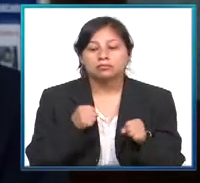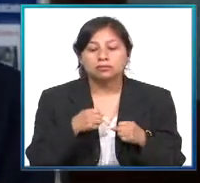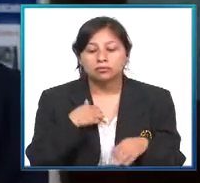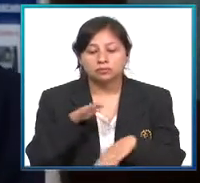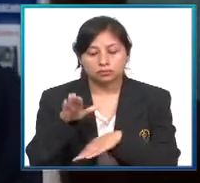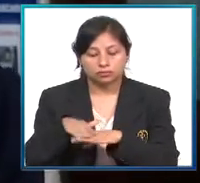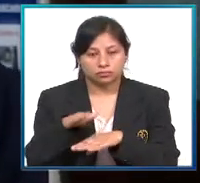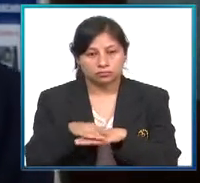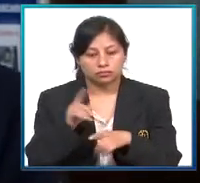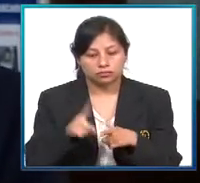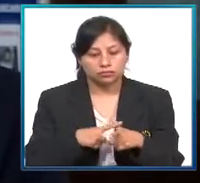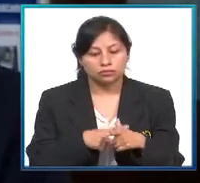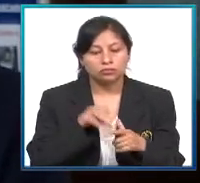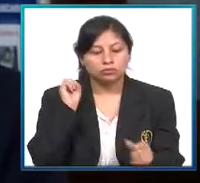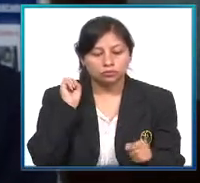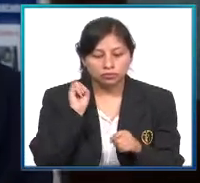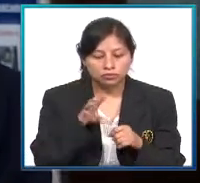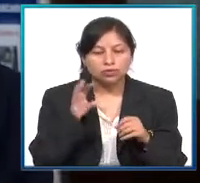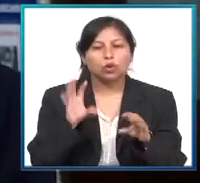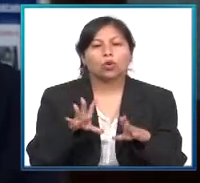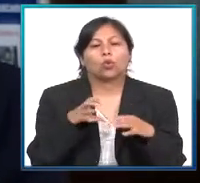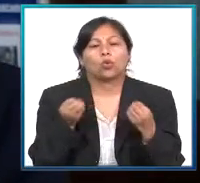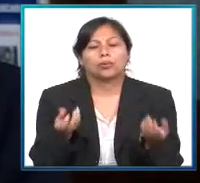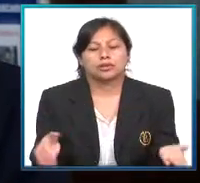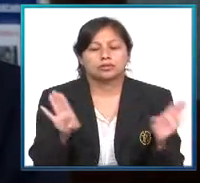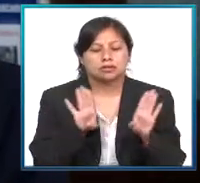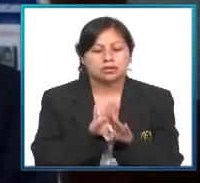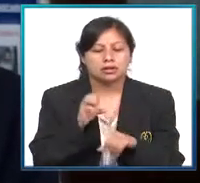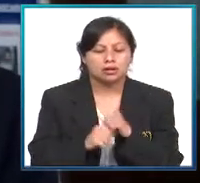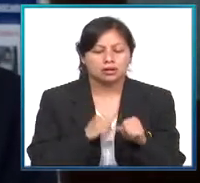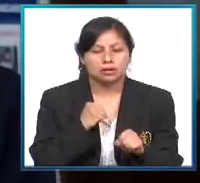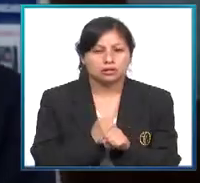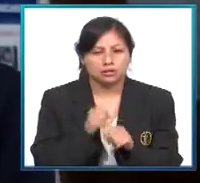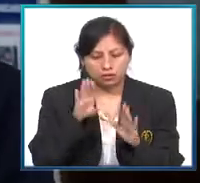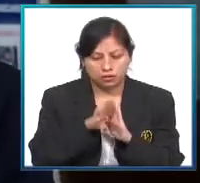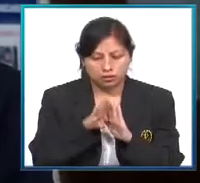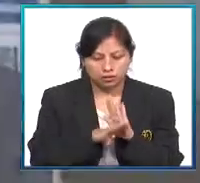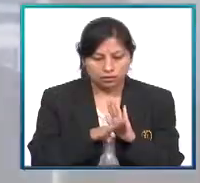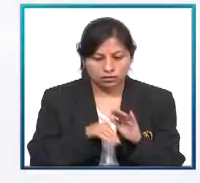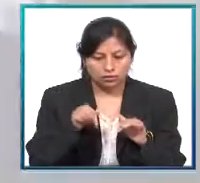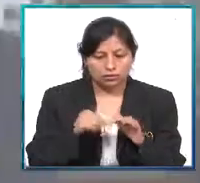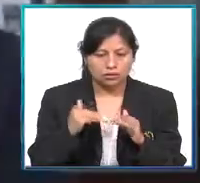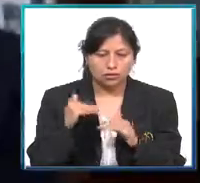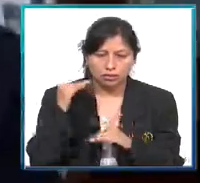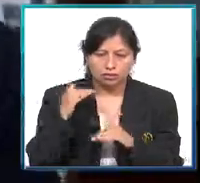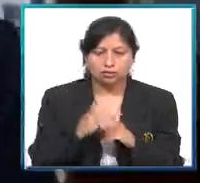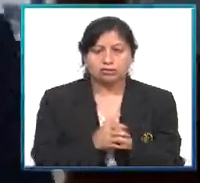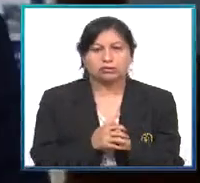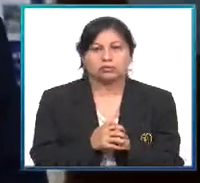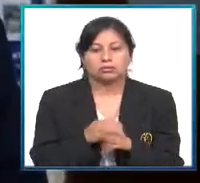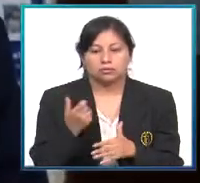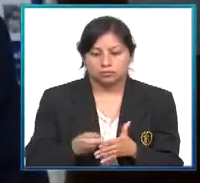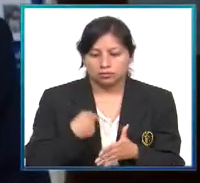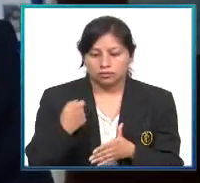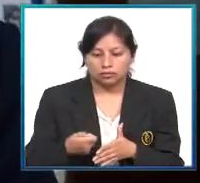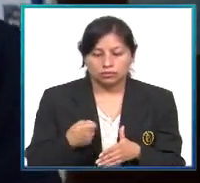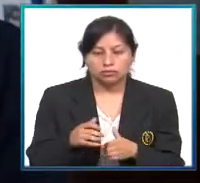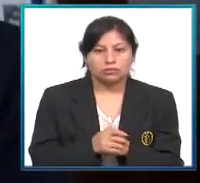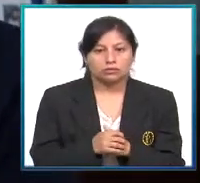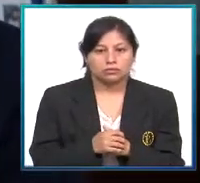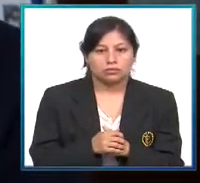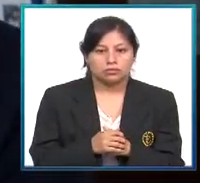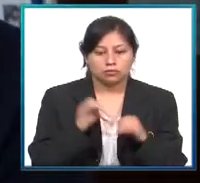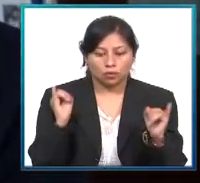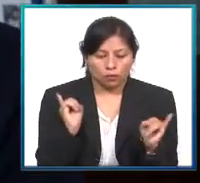están pidiendo, cuál es su proyección, cómo pueden cerrar el año dada su baja ejecución a estas alturas, preocupados por los índices